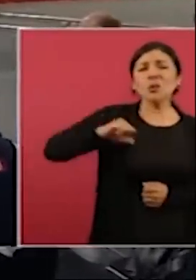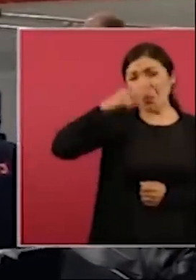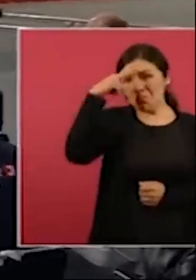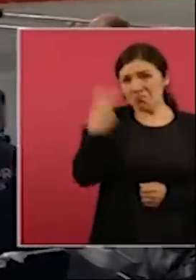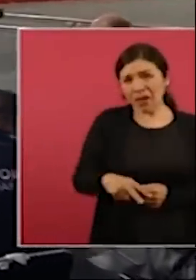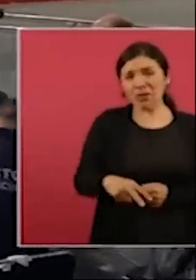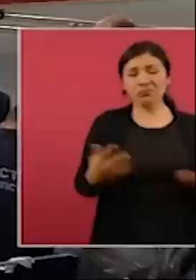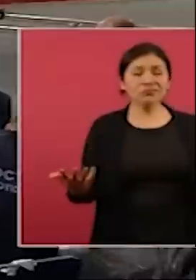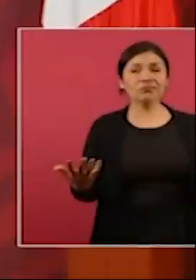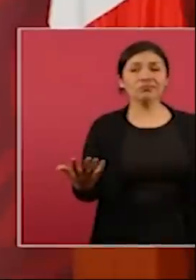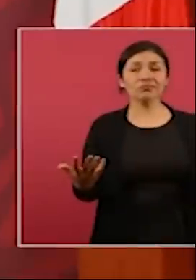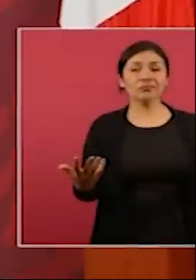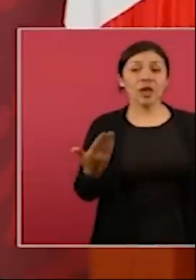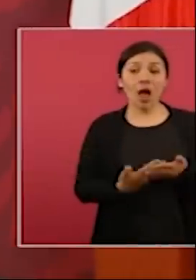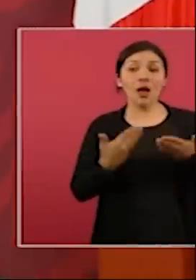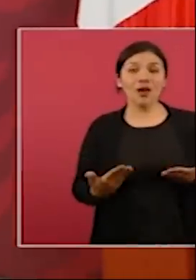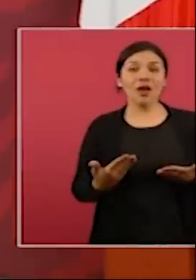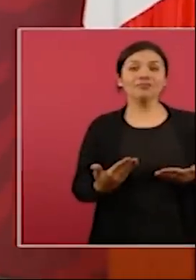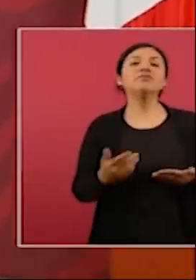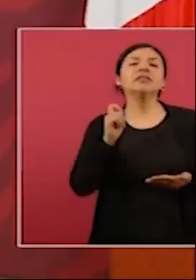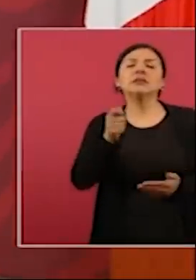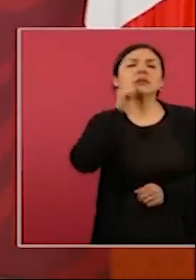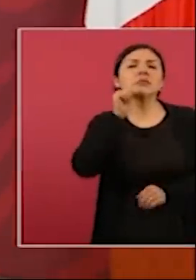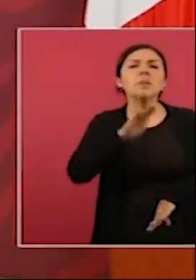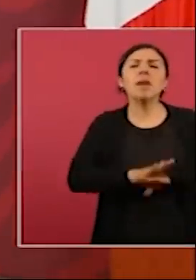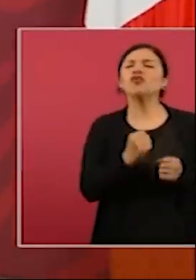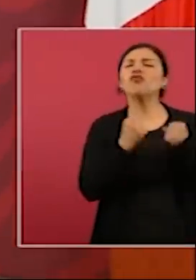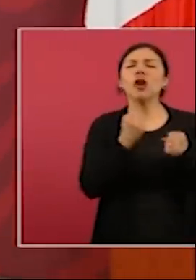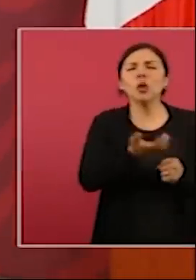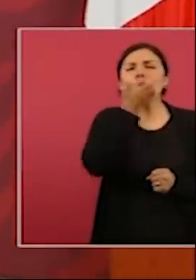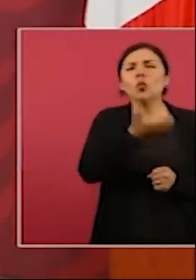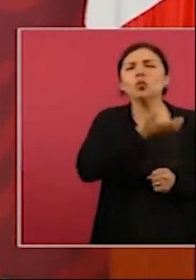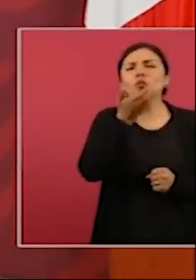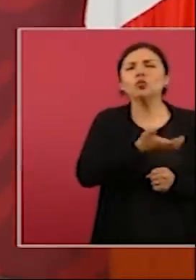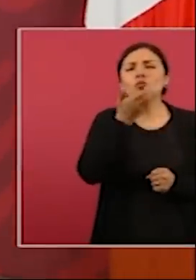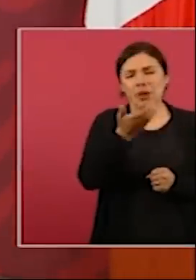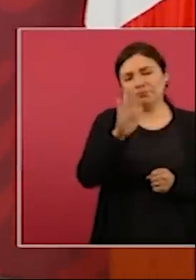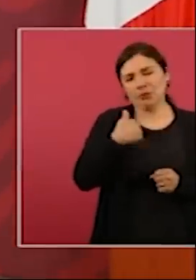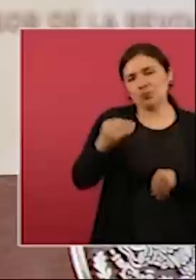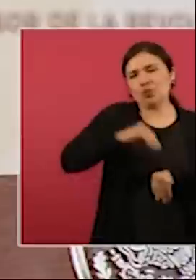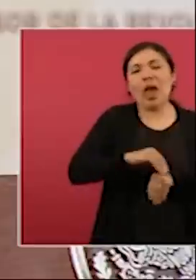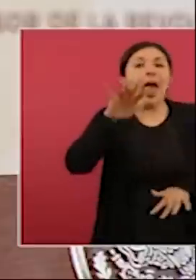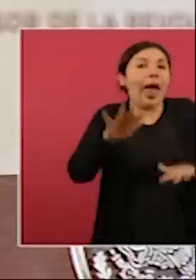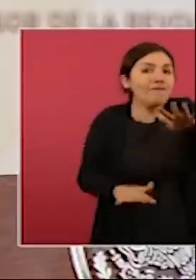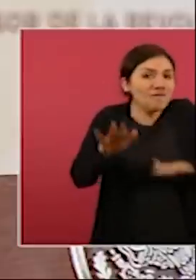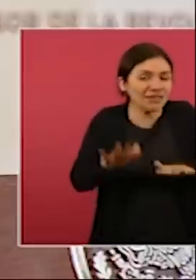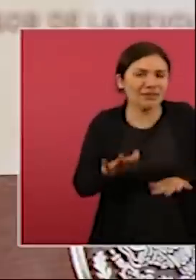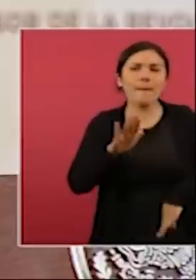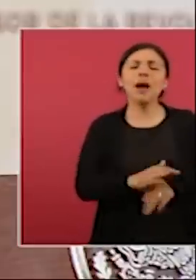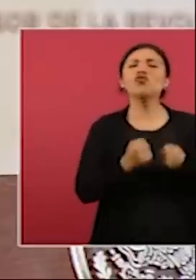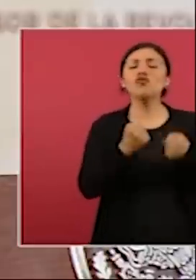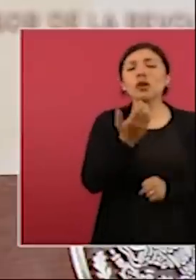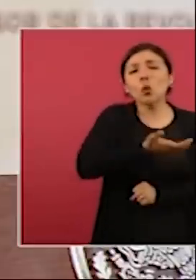como dice la canción, tema fuerte, a veces, eso lo digo yo, la costumbre